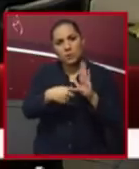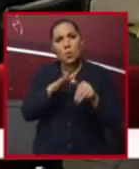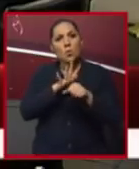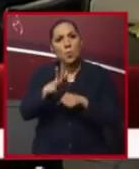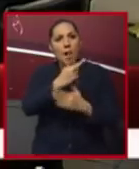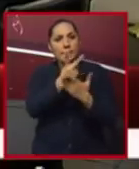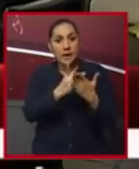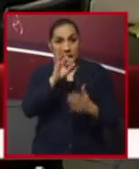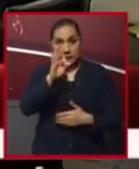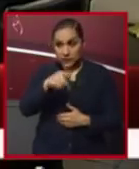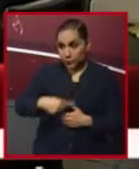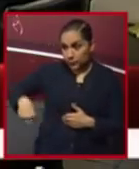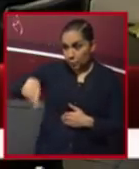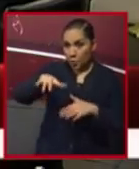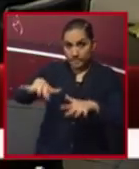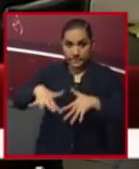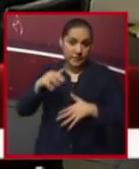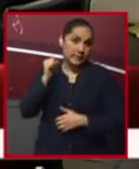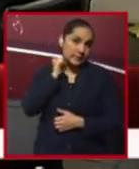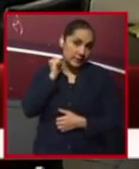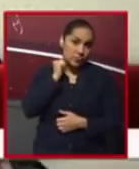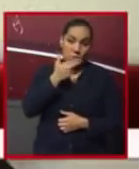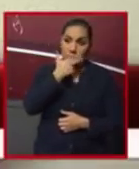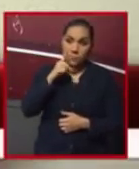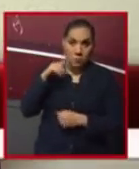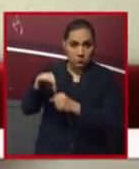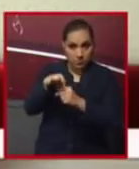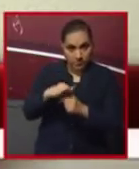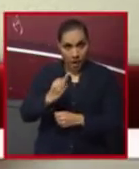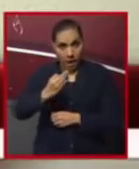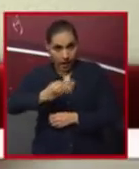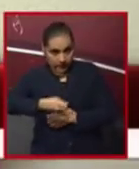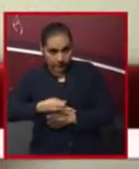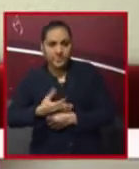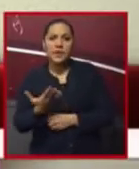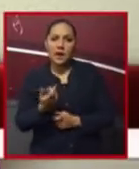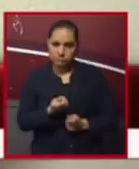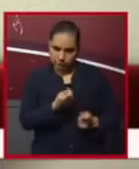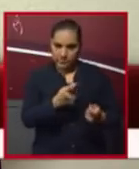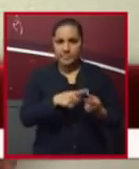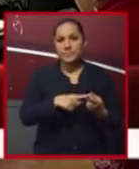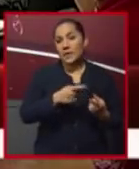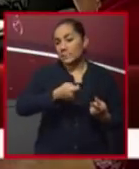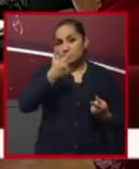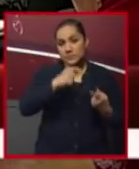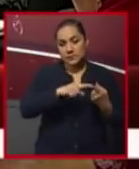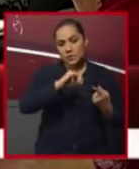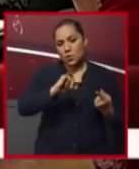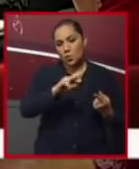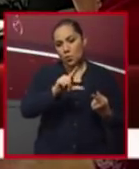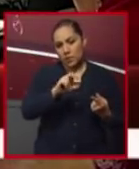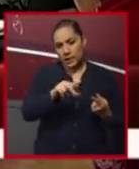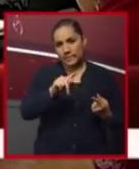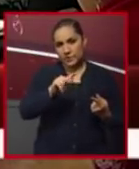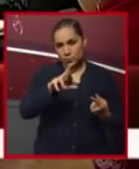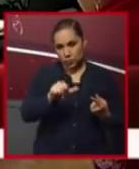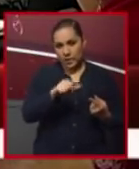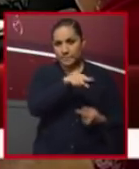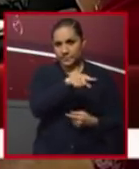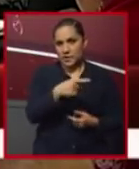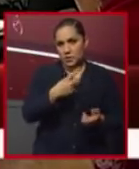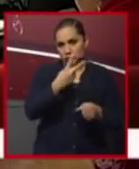ratificados por el Pleno. El primero en comparecer fue Julio Ventura, aspirante a ocupar el cargo de subsecretario de Relaciones Exteriores y quien